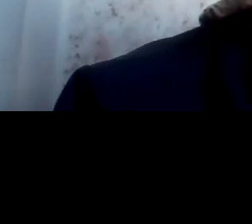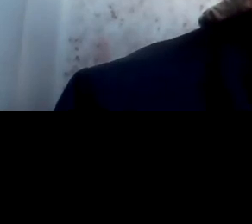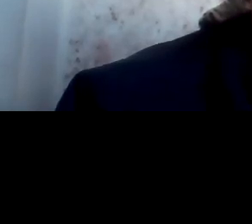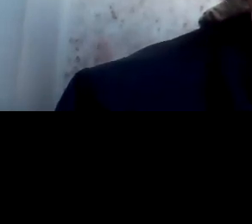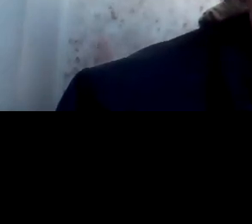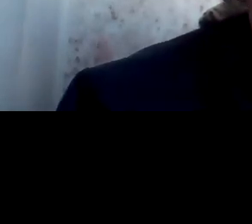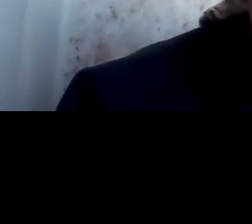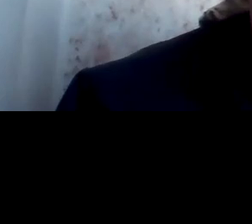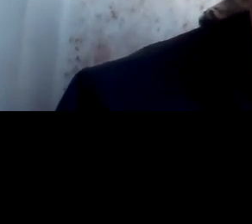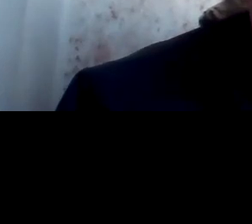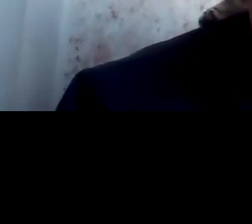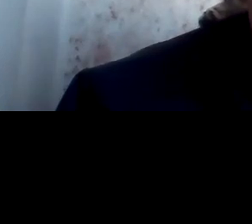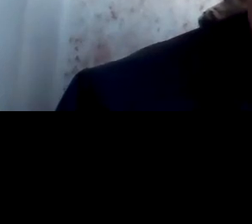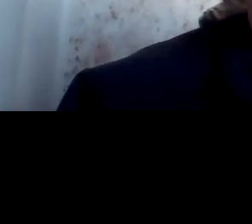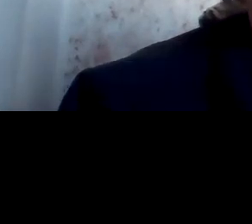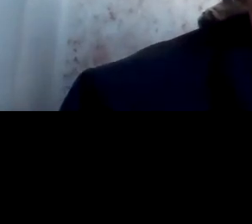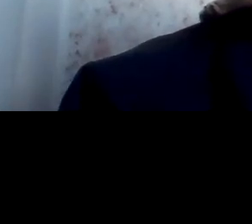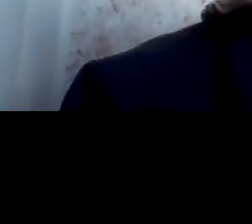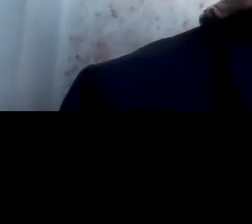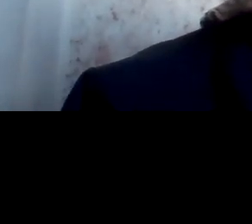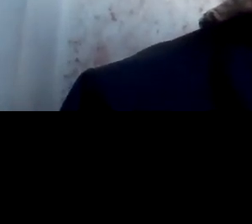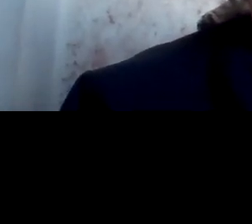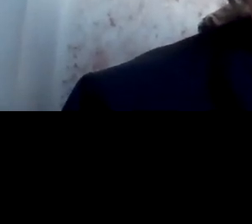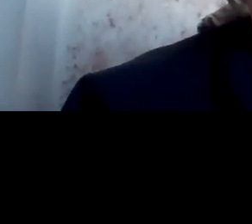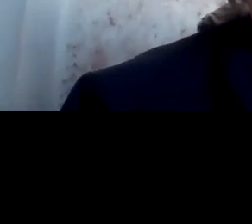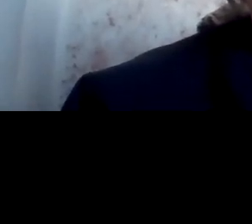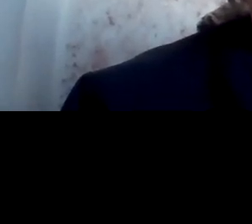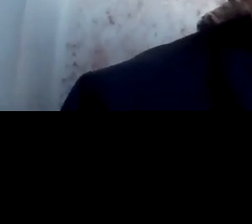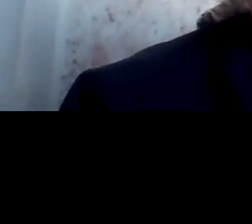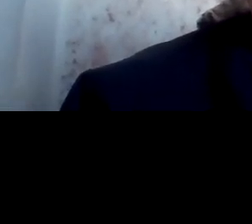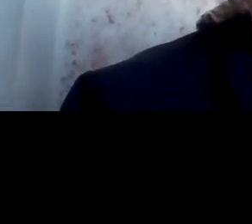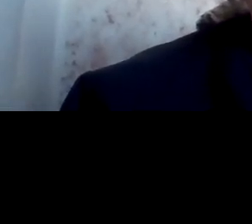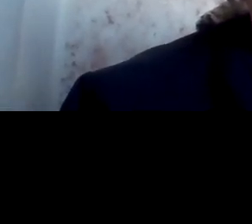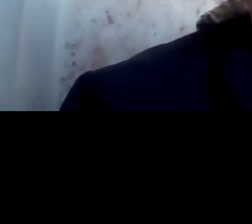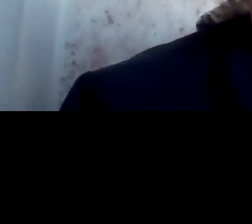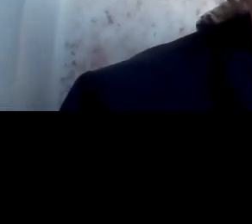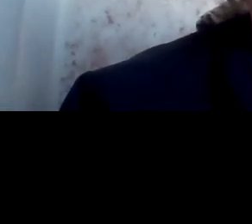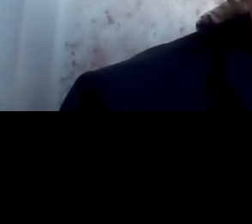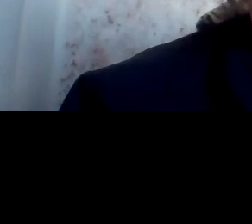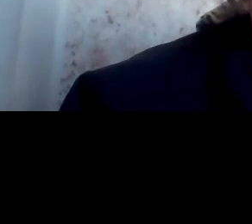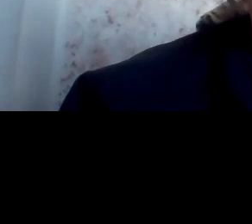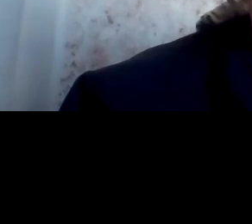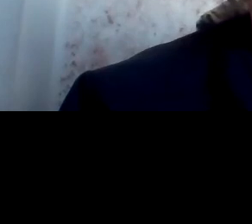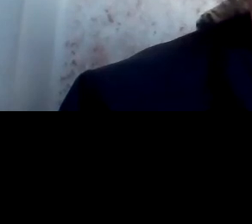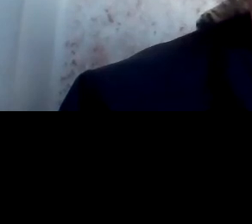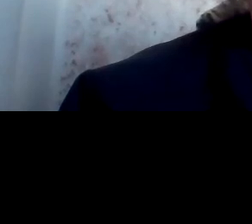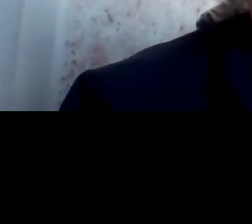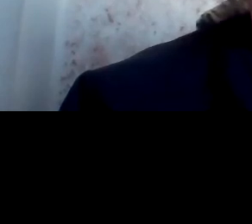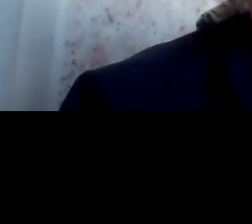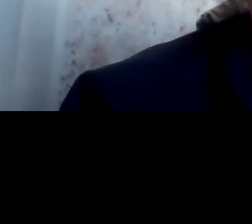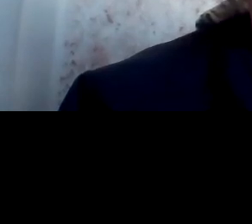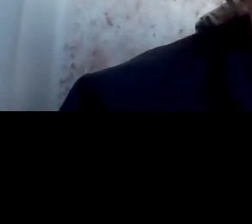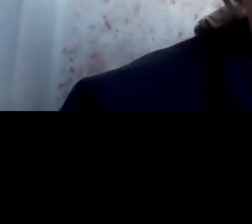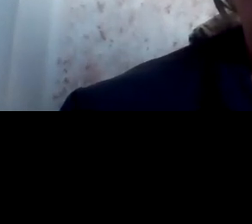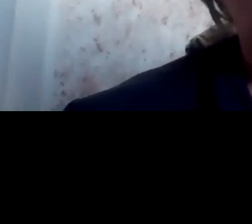traumas maxilofaciales. Como usted ha visto, son fáciles de diagnosticar. Hay que hacer un